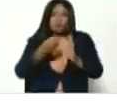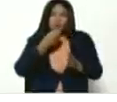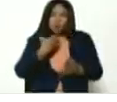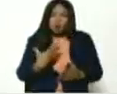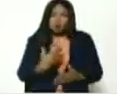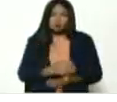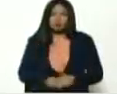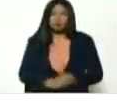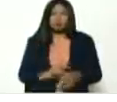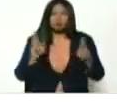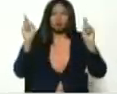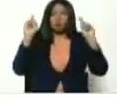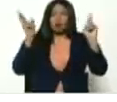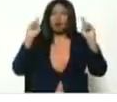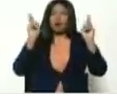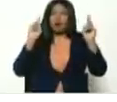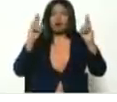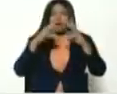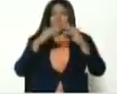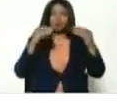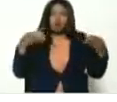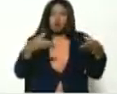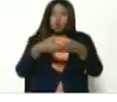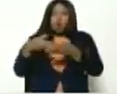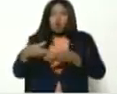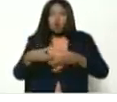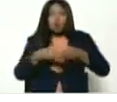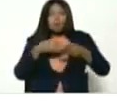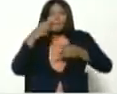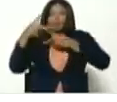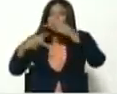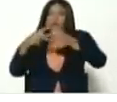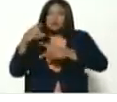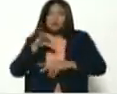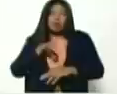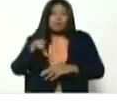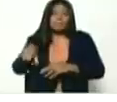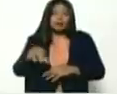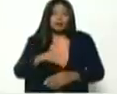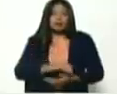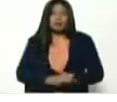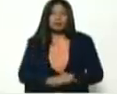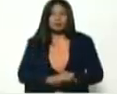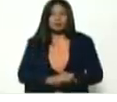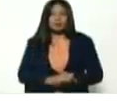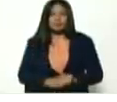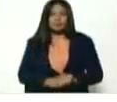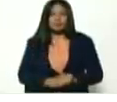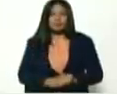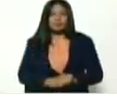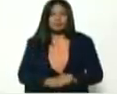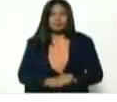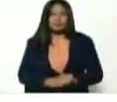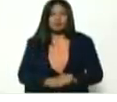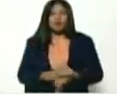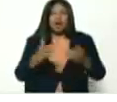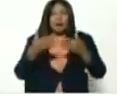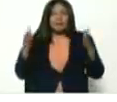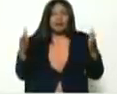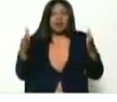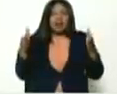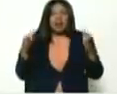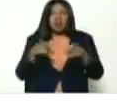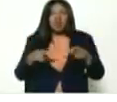ojalá todos los partidos políticos del país abrieran sus compuertas